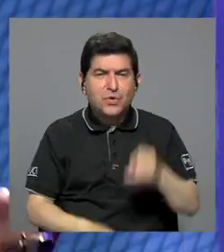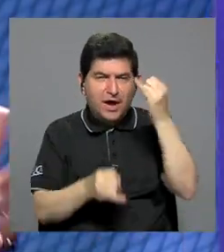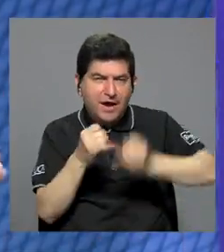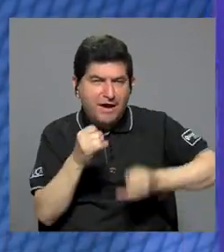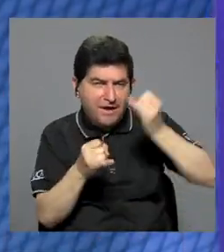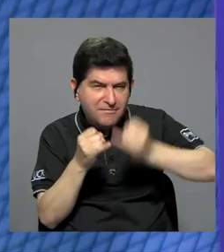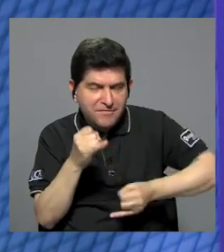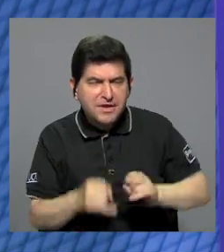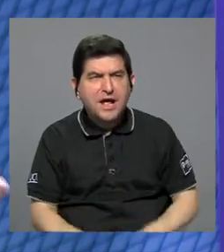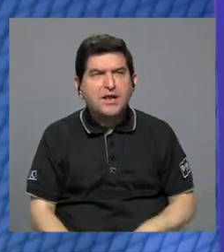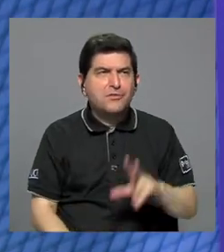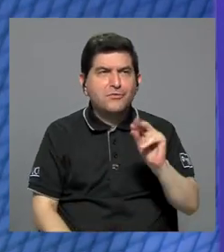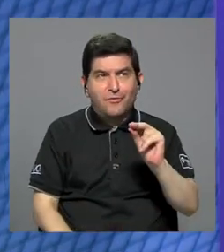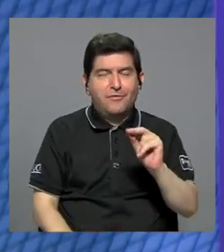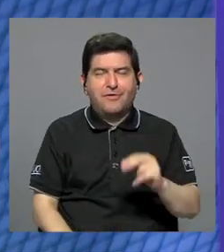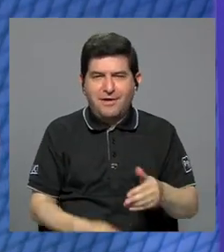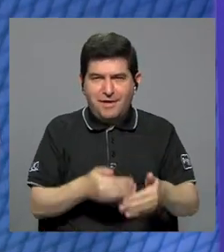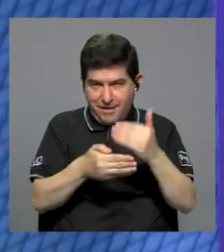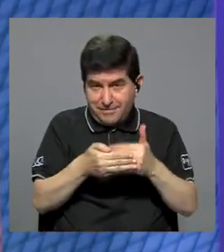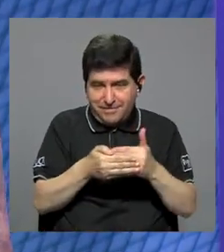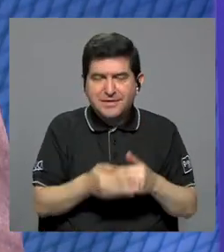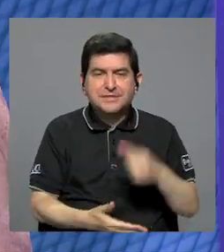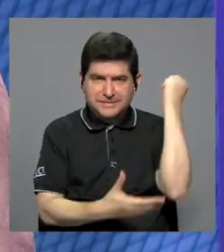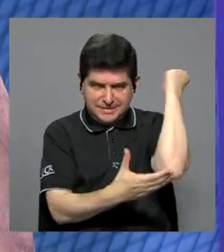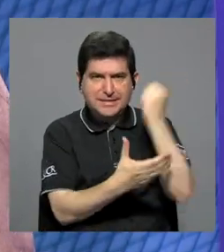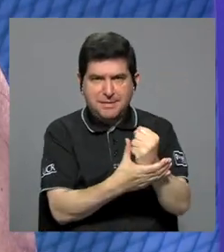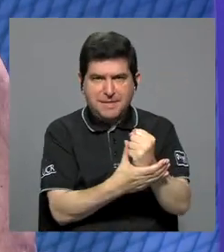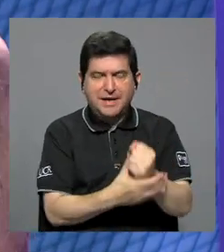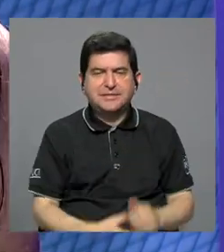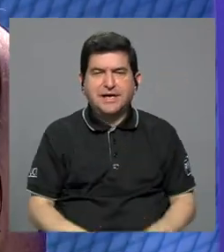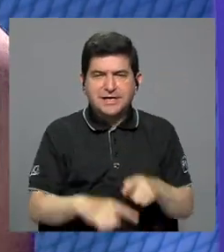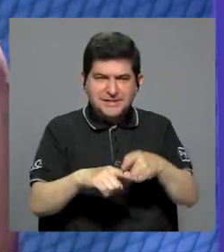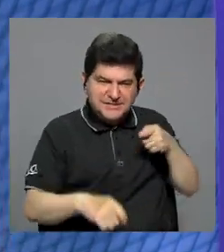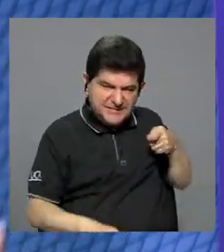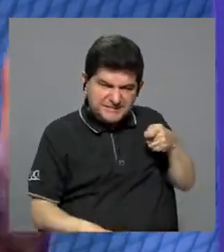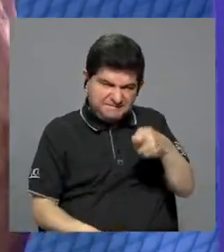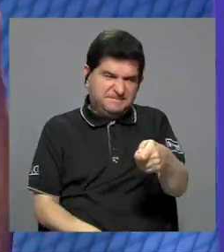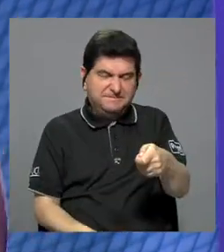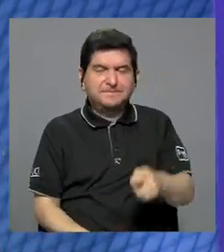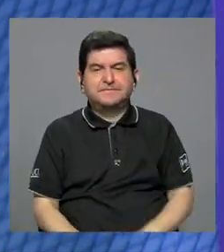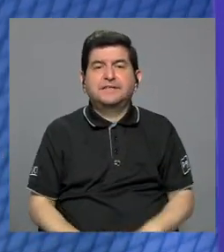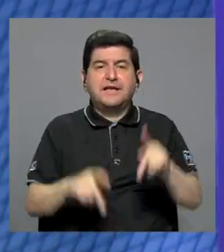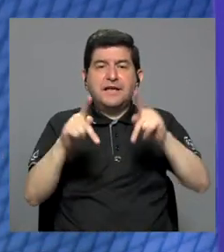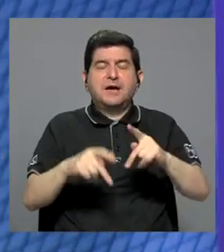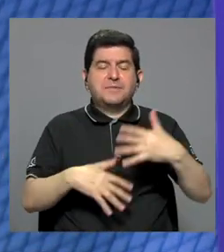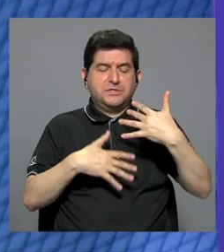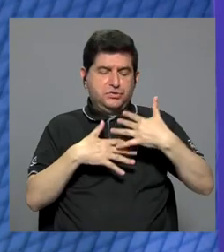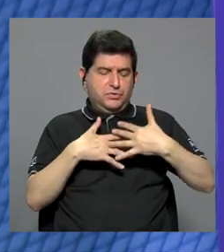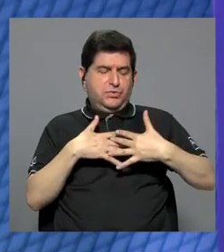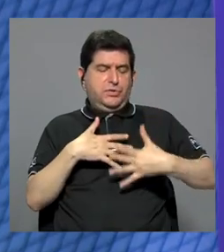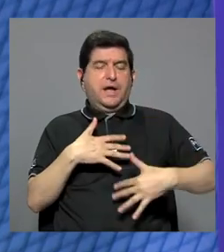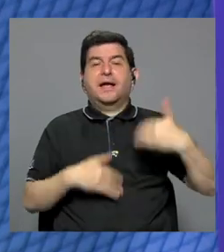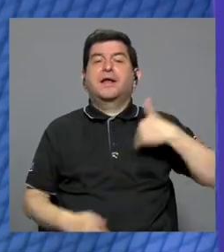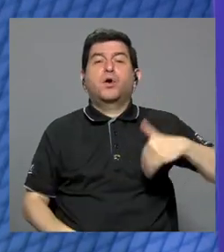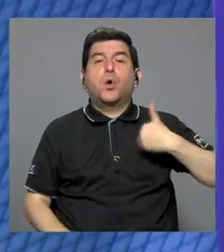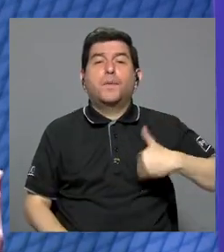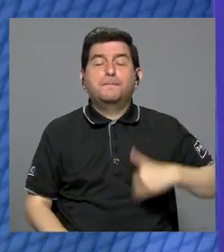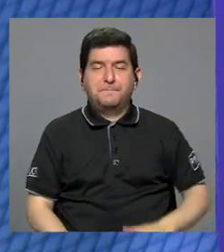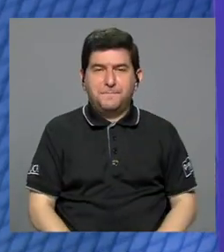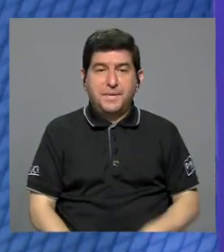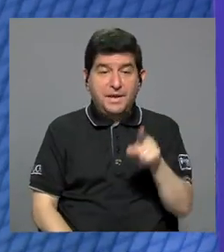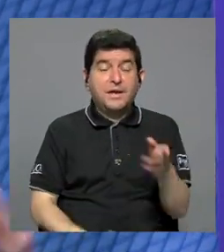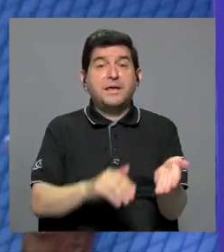final, bueno, no es final, falta un pedacito, la mata y cuando la acuchilla, en realidad, quien se tiñe de sangre es él. Y